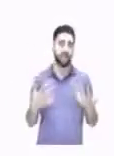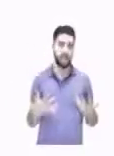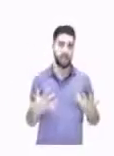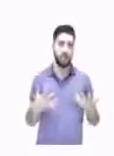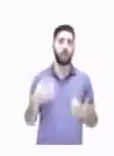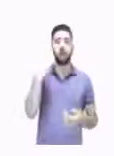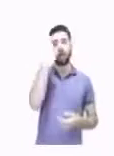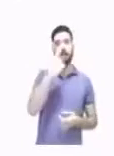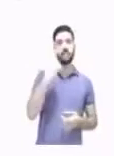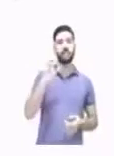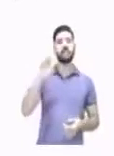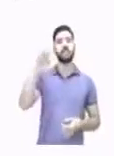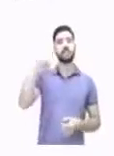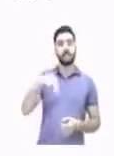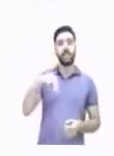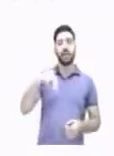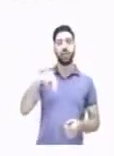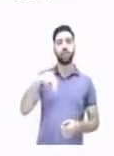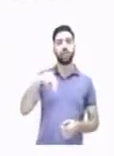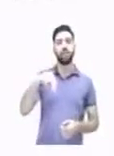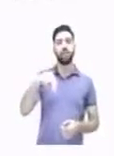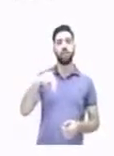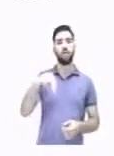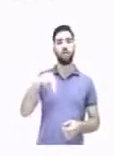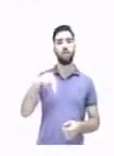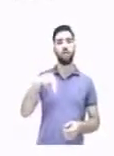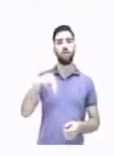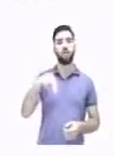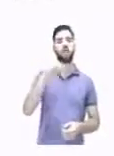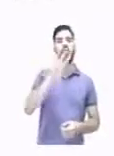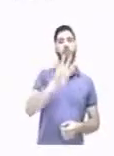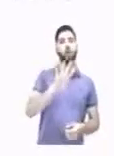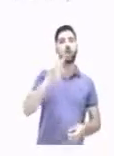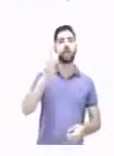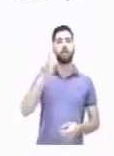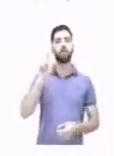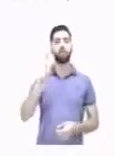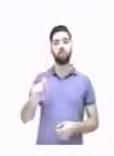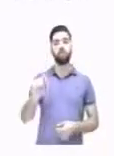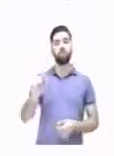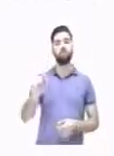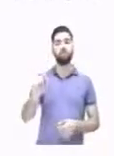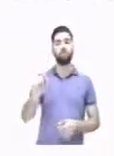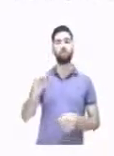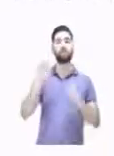Dividido el seno de alfa, que sería